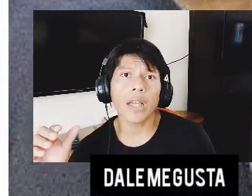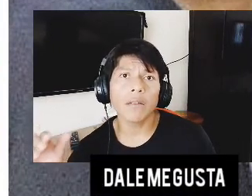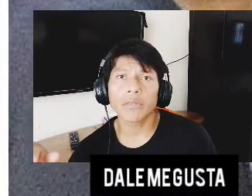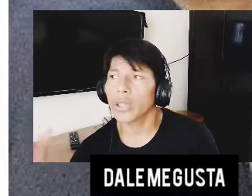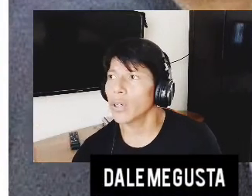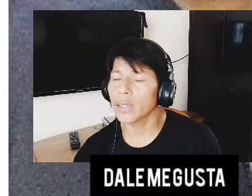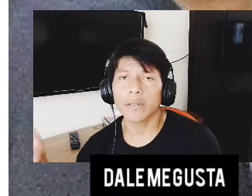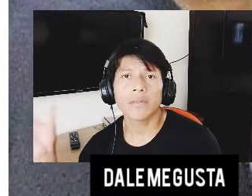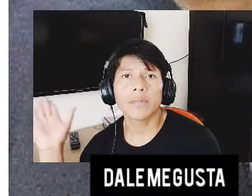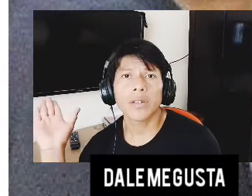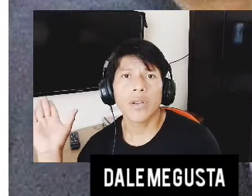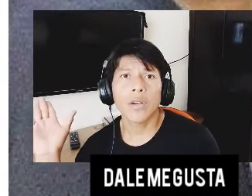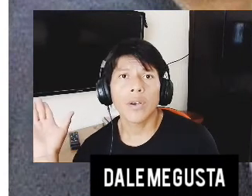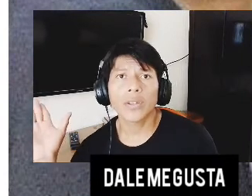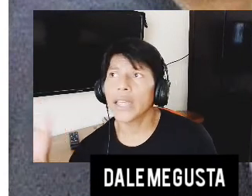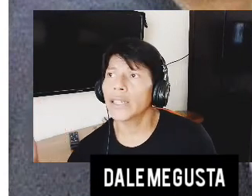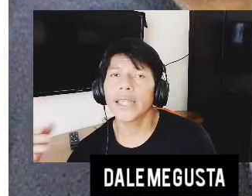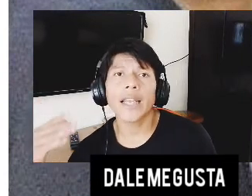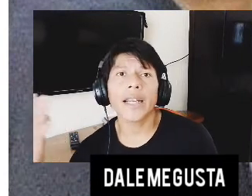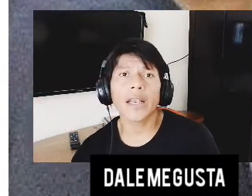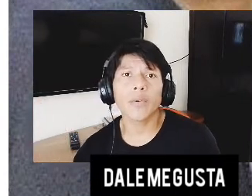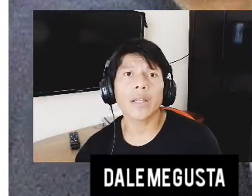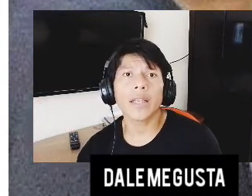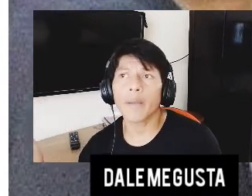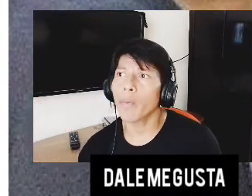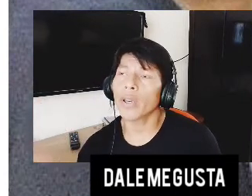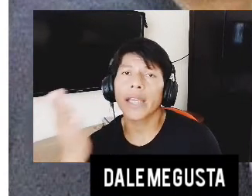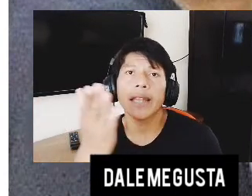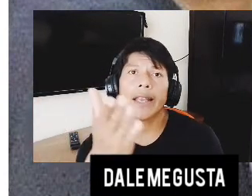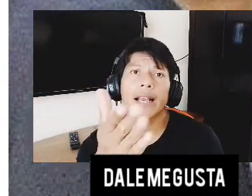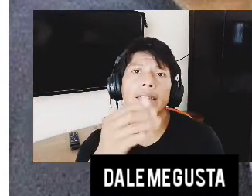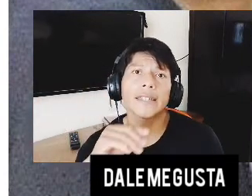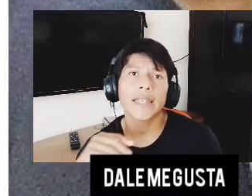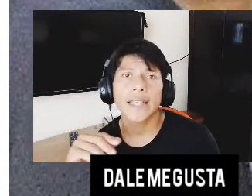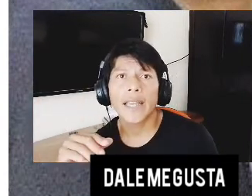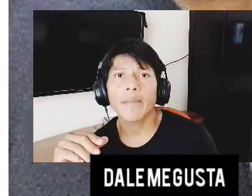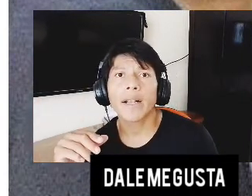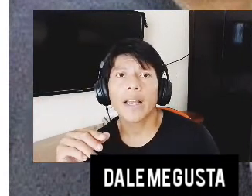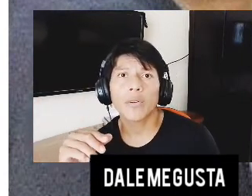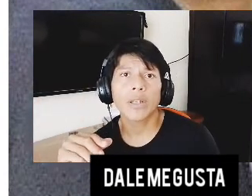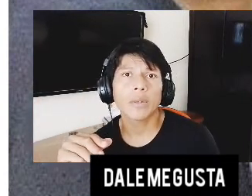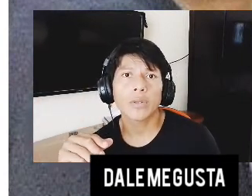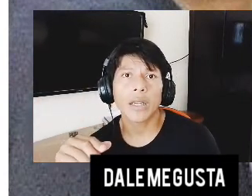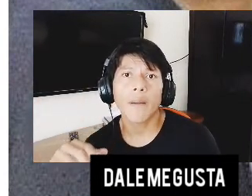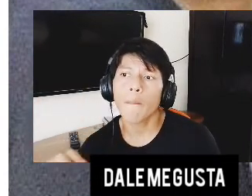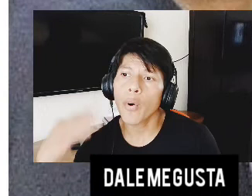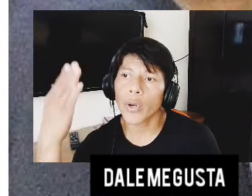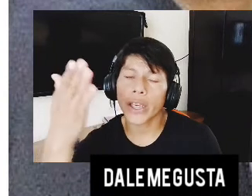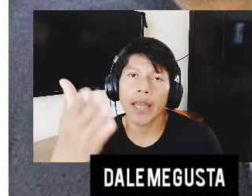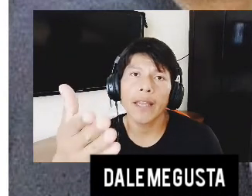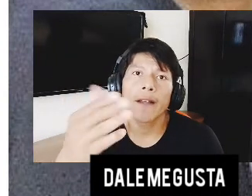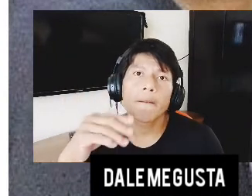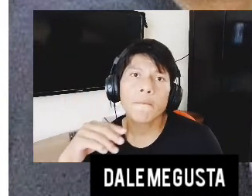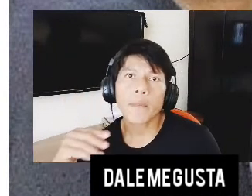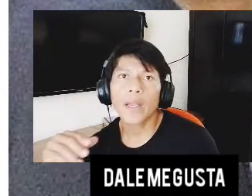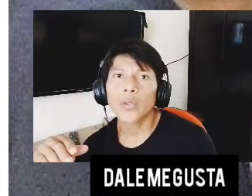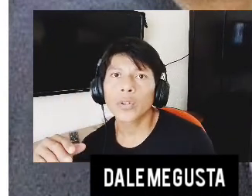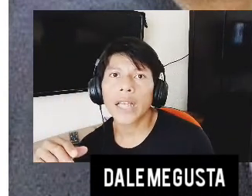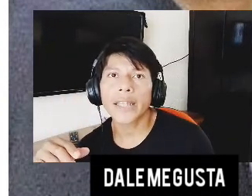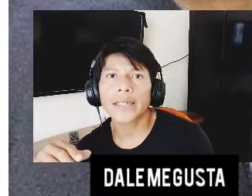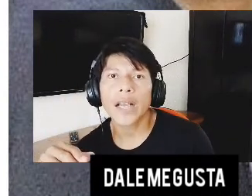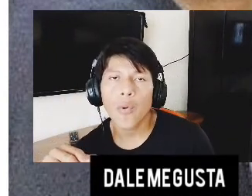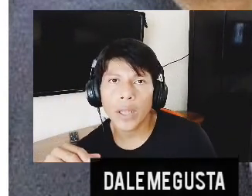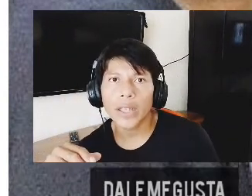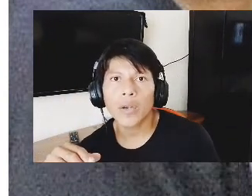Ricardo Monreal, señores, o sea, ni siquiera le recuerda que por qué dejaste en bancarrota a Michoacán. ¿Por qué